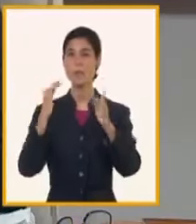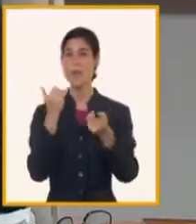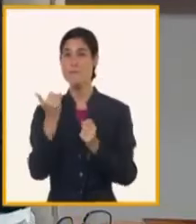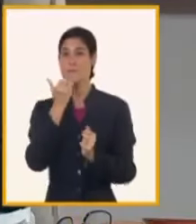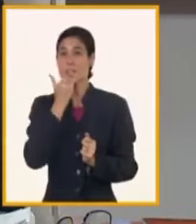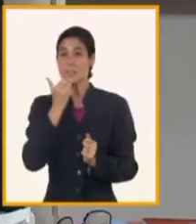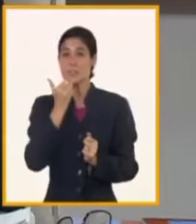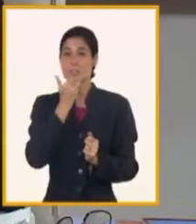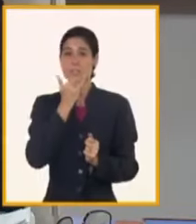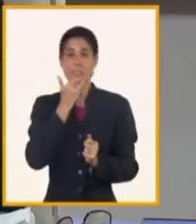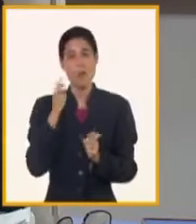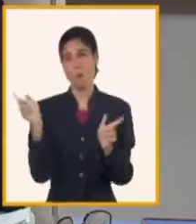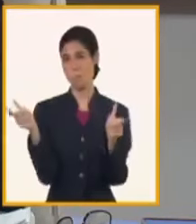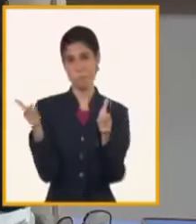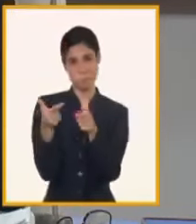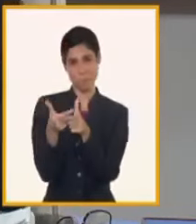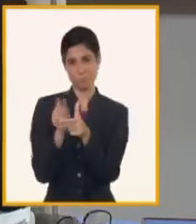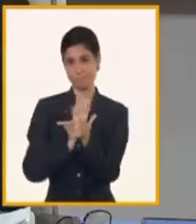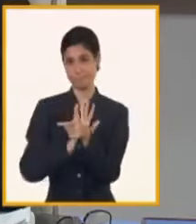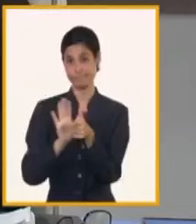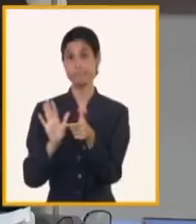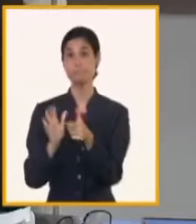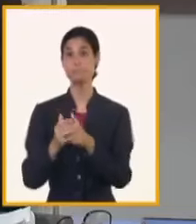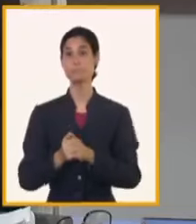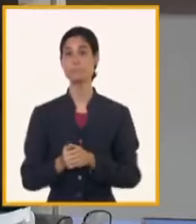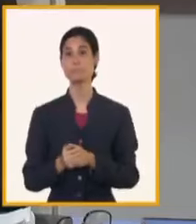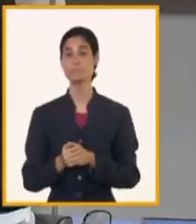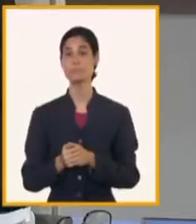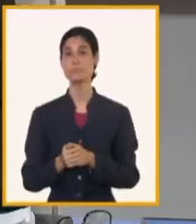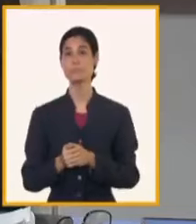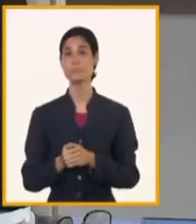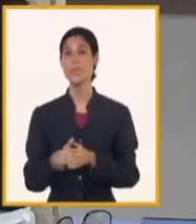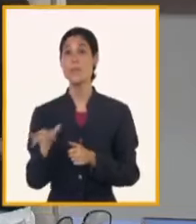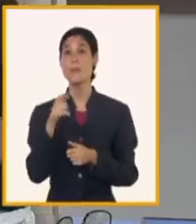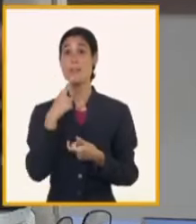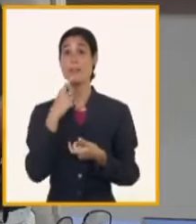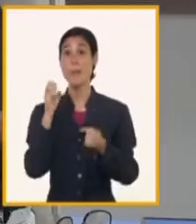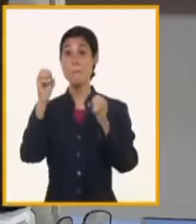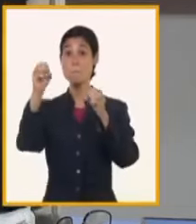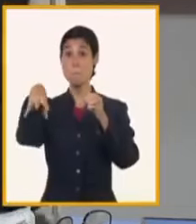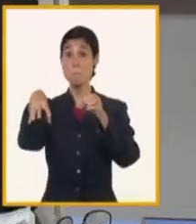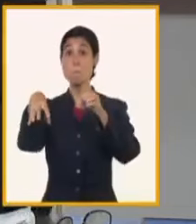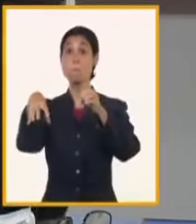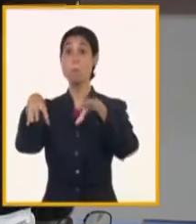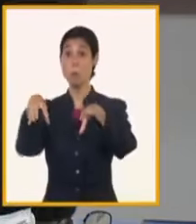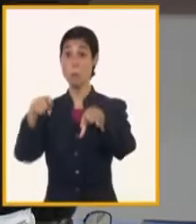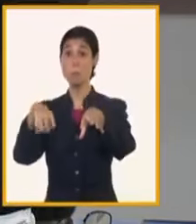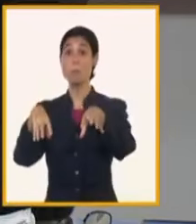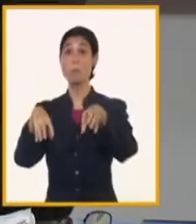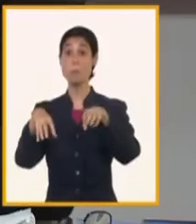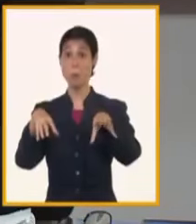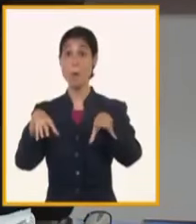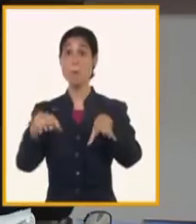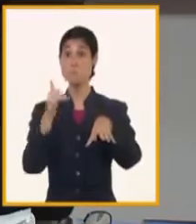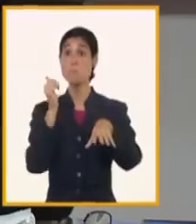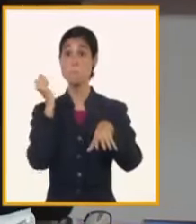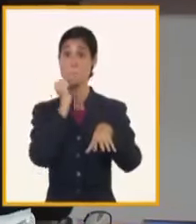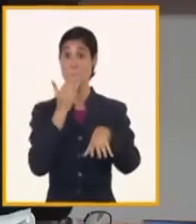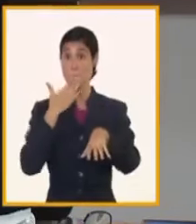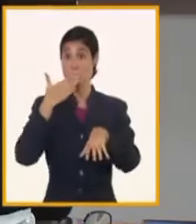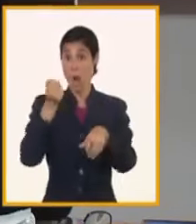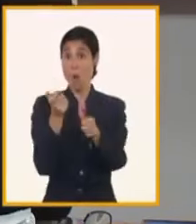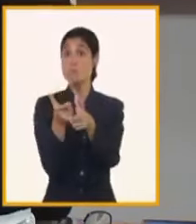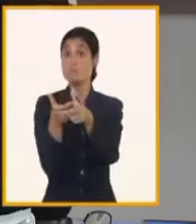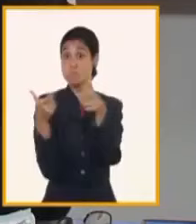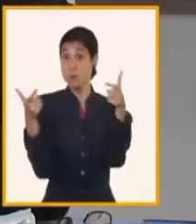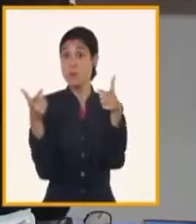importante eh incluso la generación aumentó la entrega de energía al sistema por todas las tecnologías aumentó